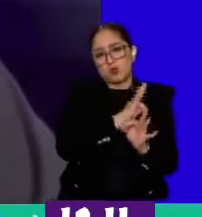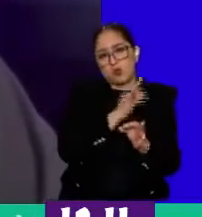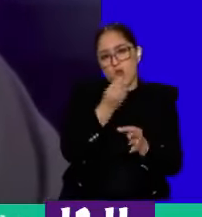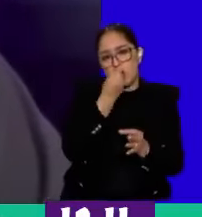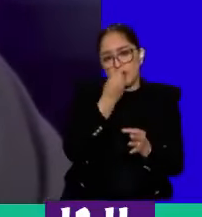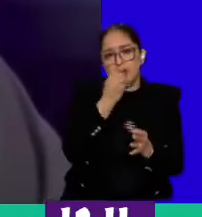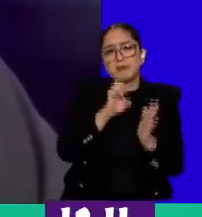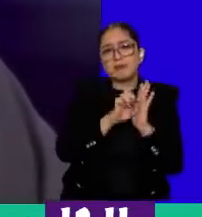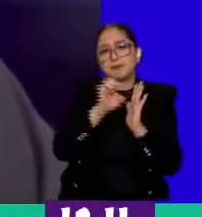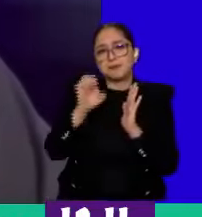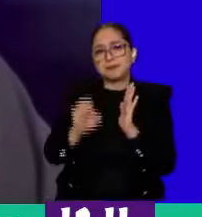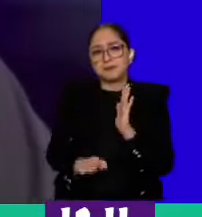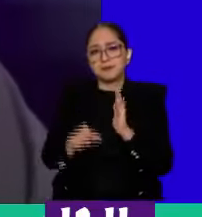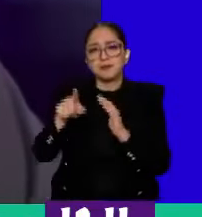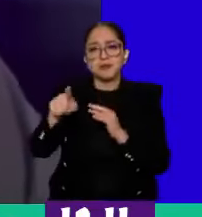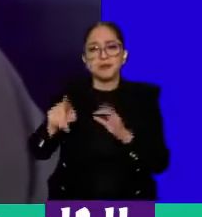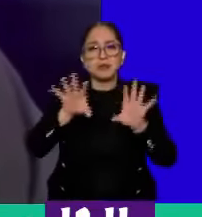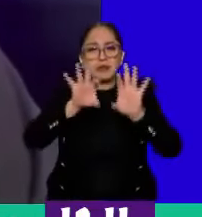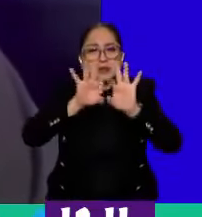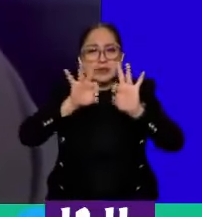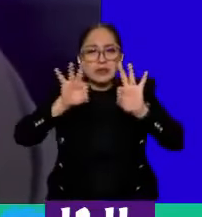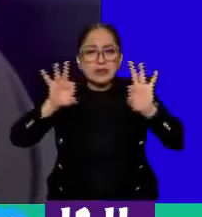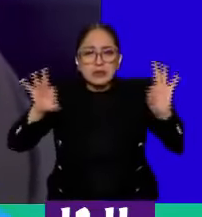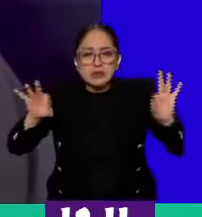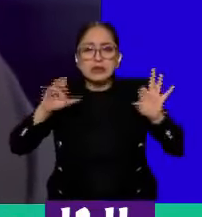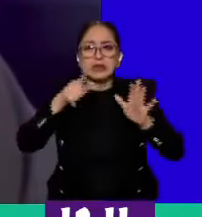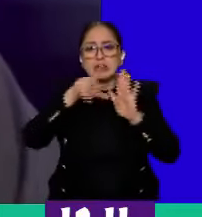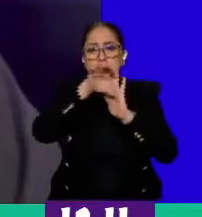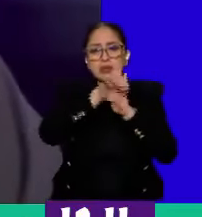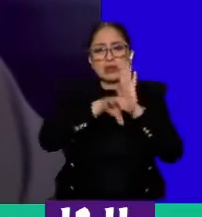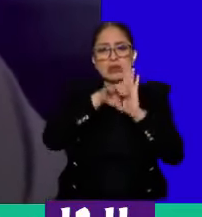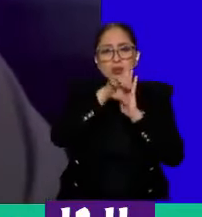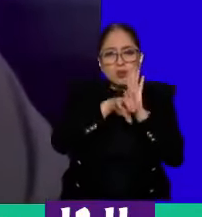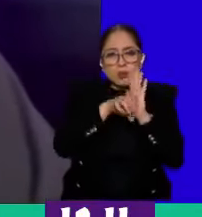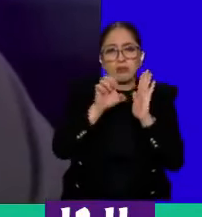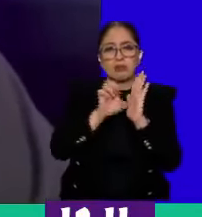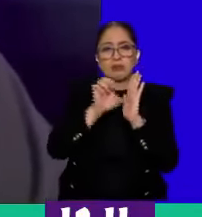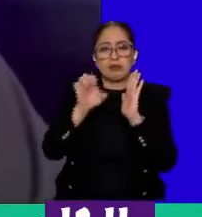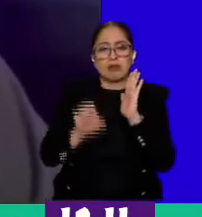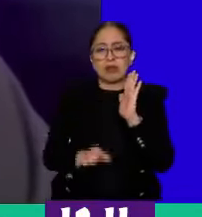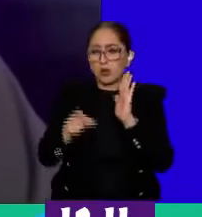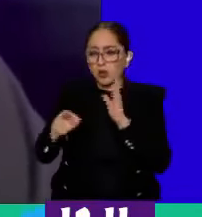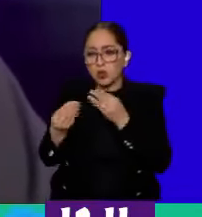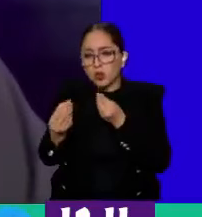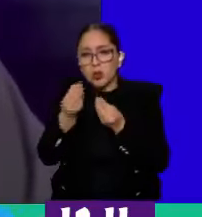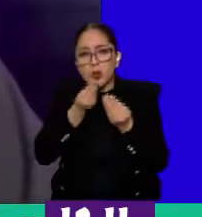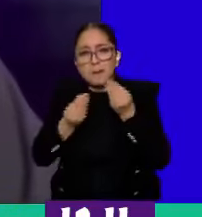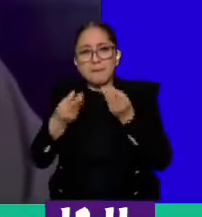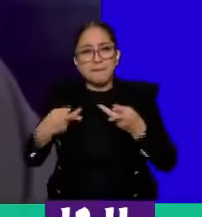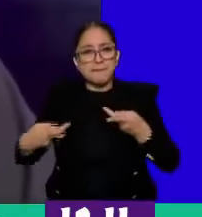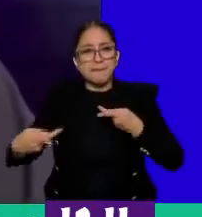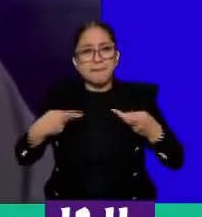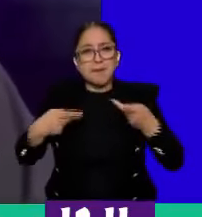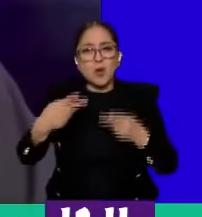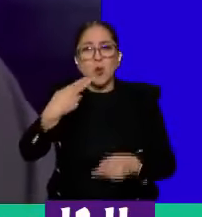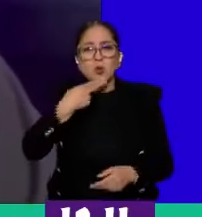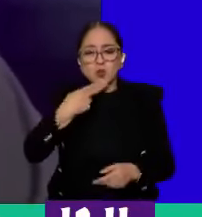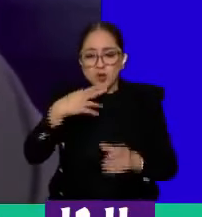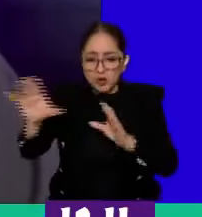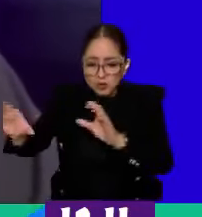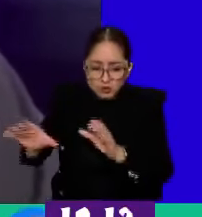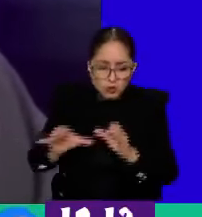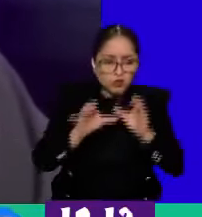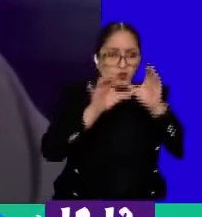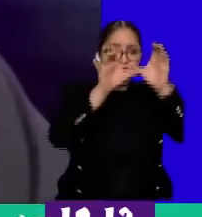frías, o aquí en México no se utiliza mucho, pero las comidas ya preparadas, ¿no? Las que venden así como para microondas y todo eso. Ahí esos van también en la